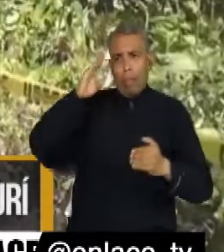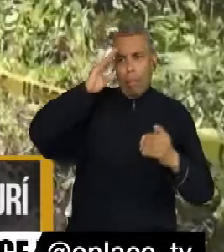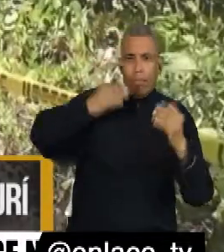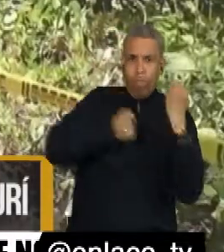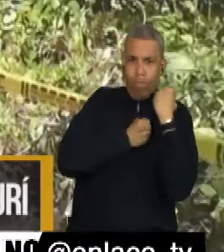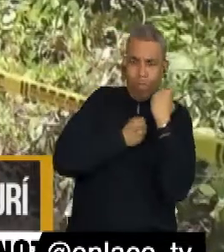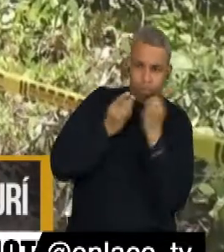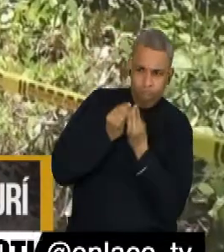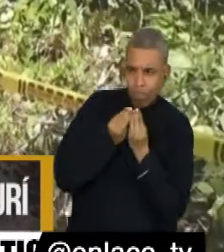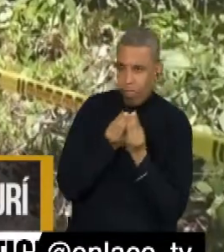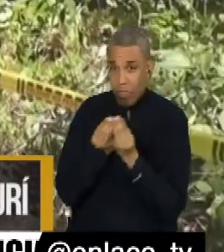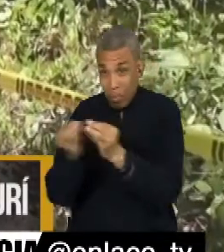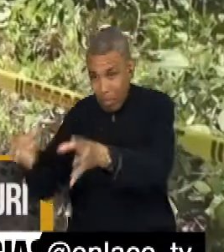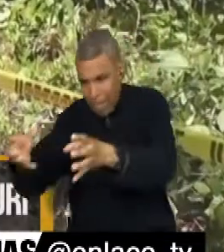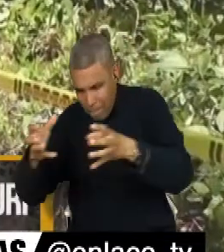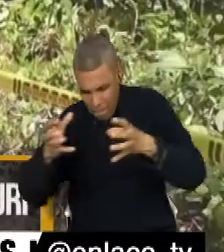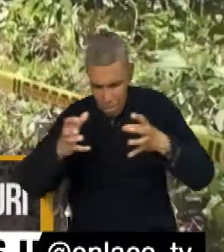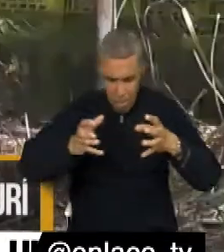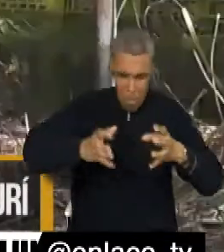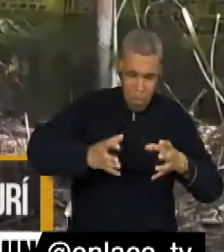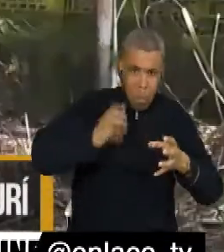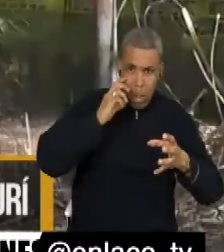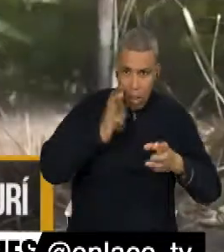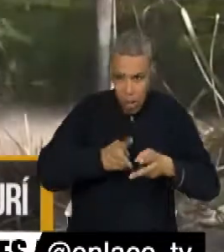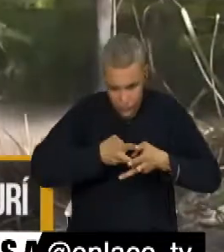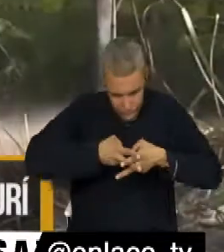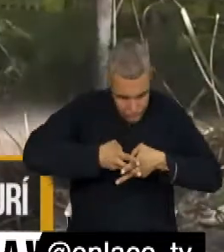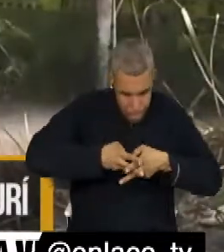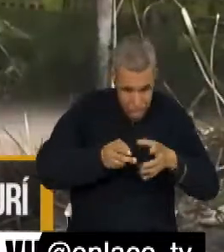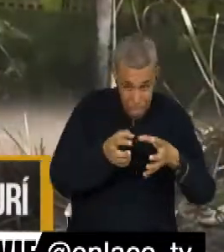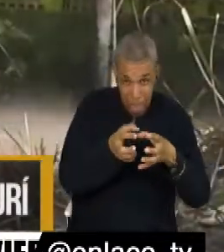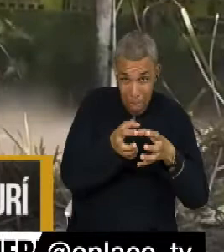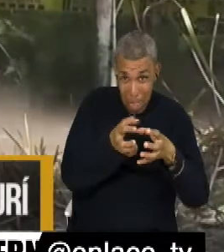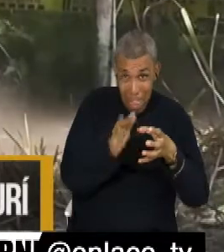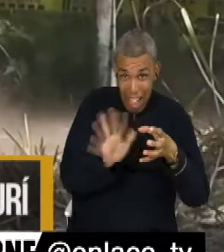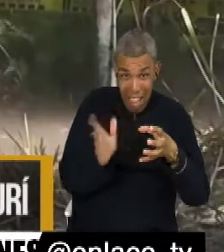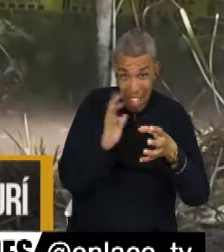la destrucción controlada de los artefactos.